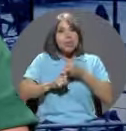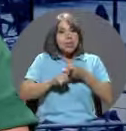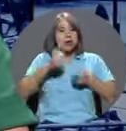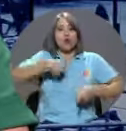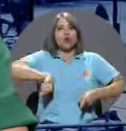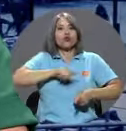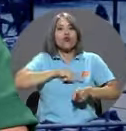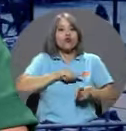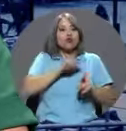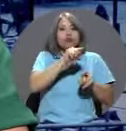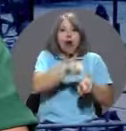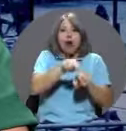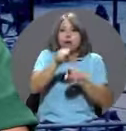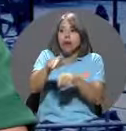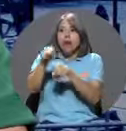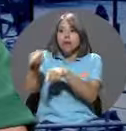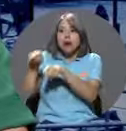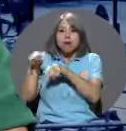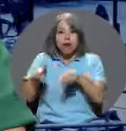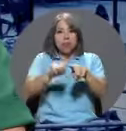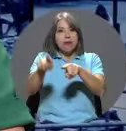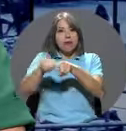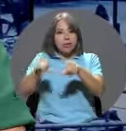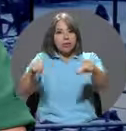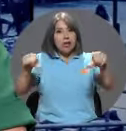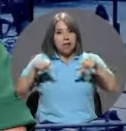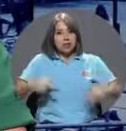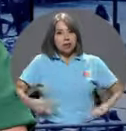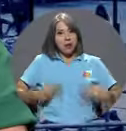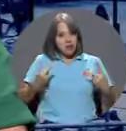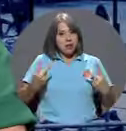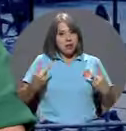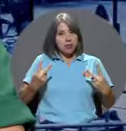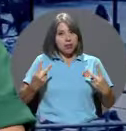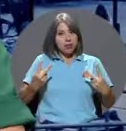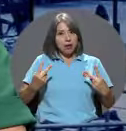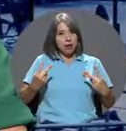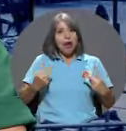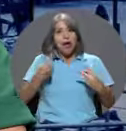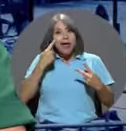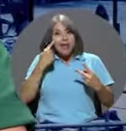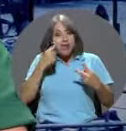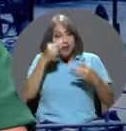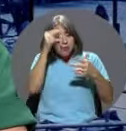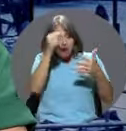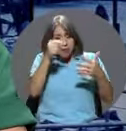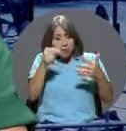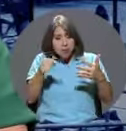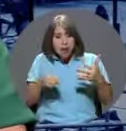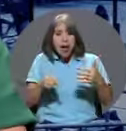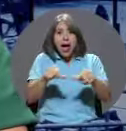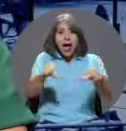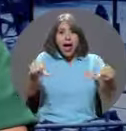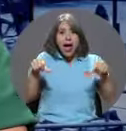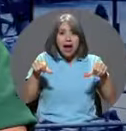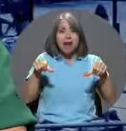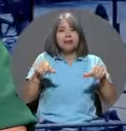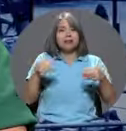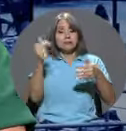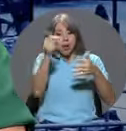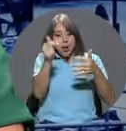en la casa, con la familia extensa, podrían estar incidiendo entonces sobre nuestro bienestar, sobre nuestra salud física y